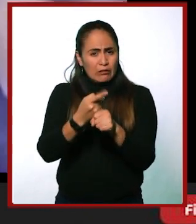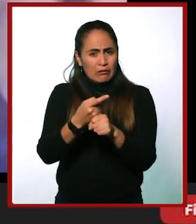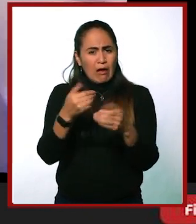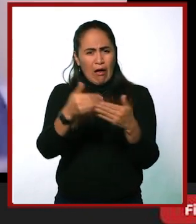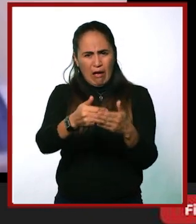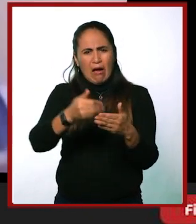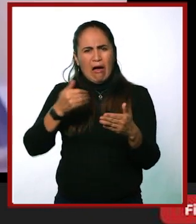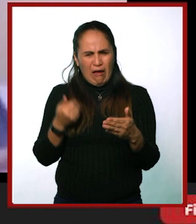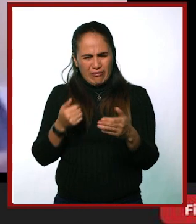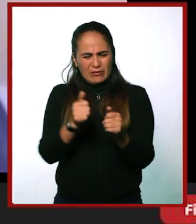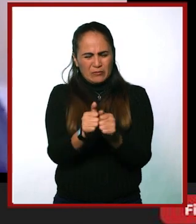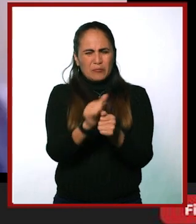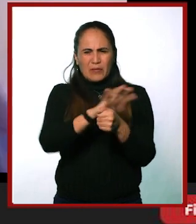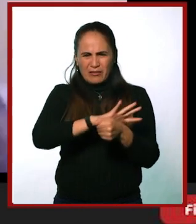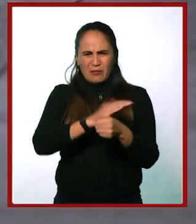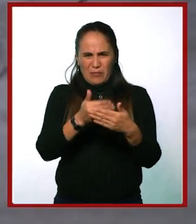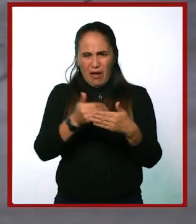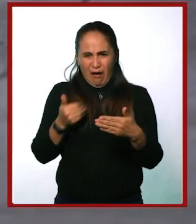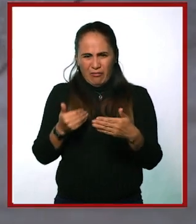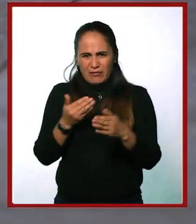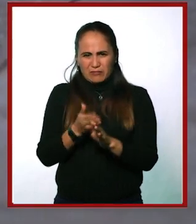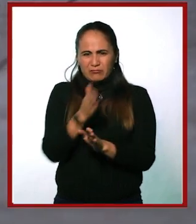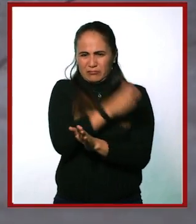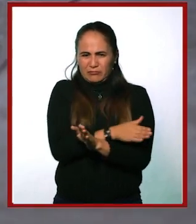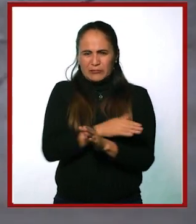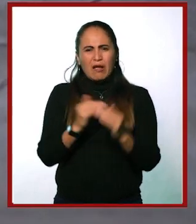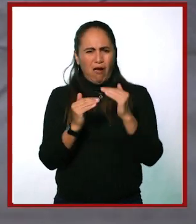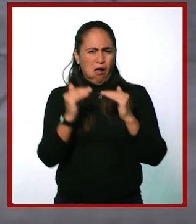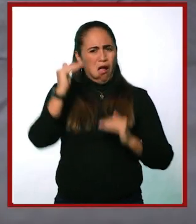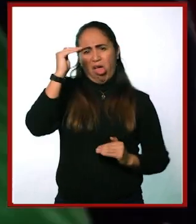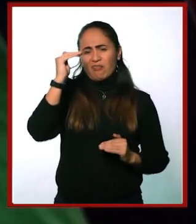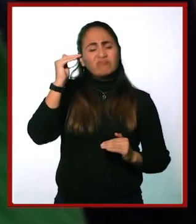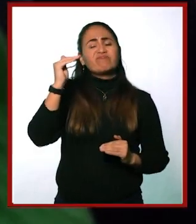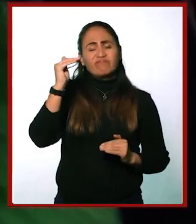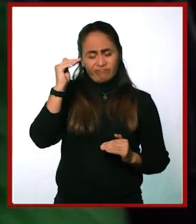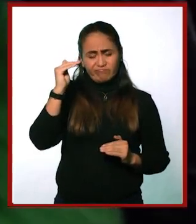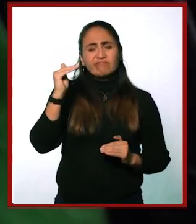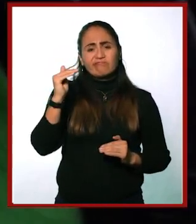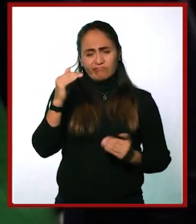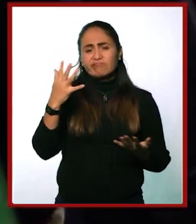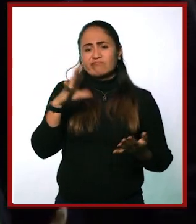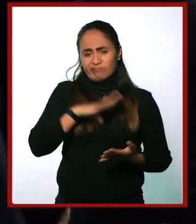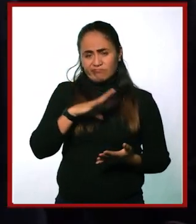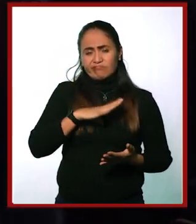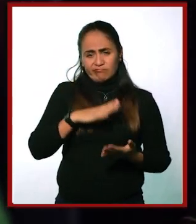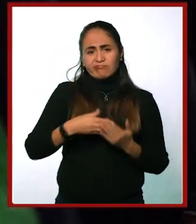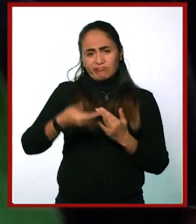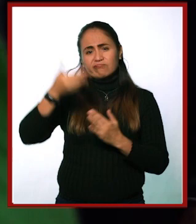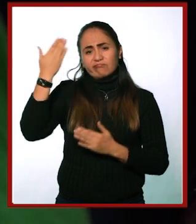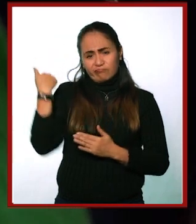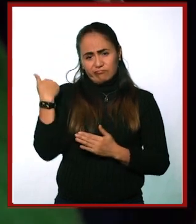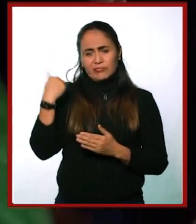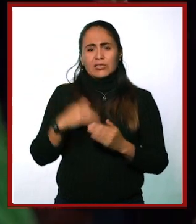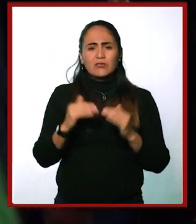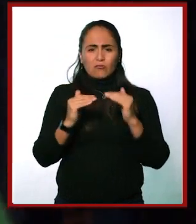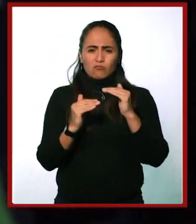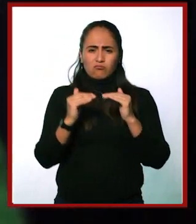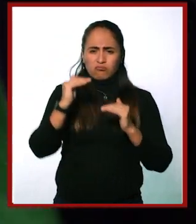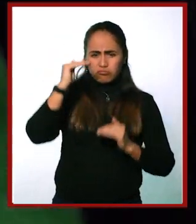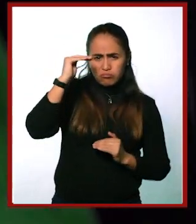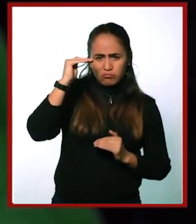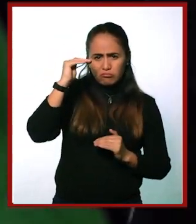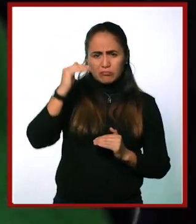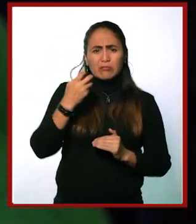previo a la pandemia era una sociedad inequitativa, donde había brechas de todo tipo, donde estas